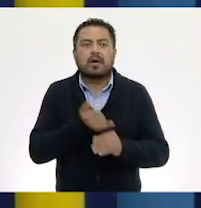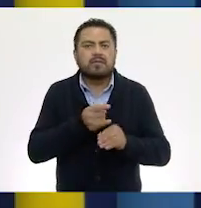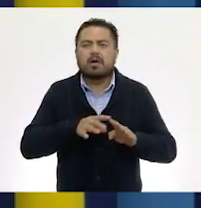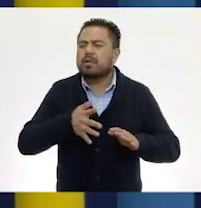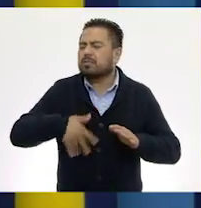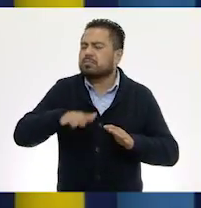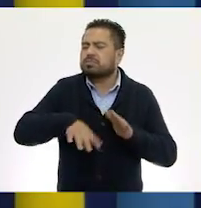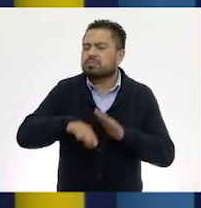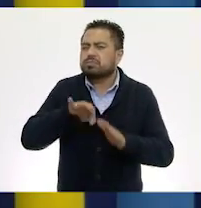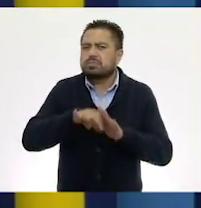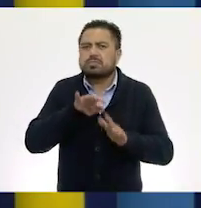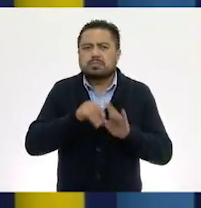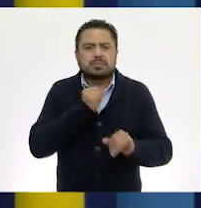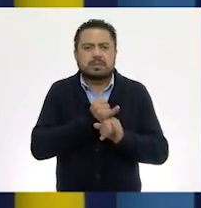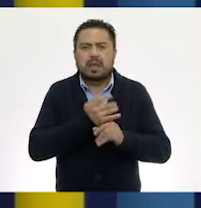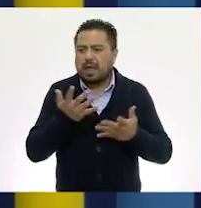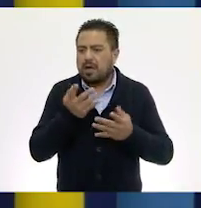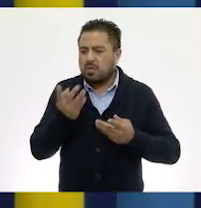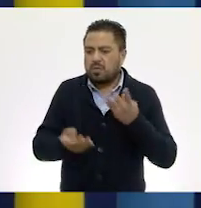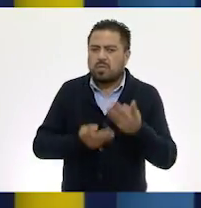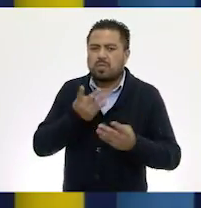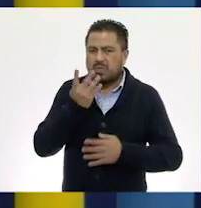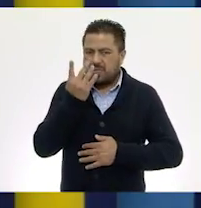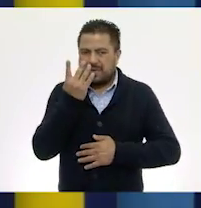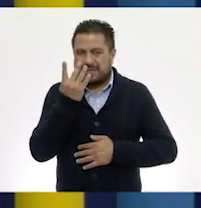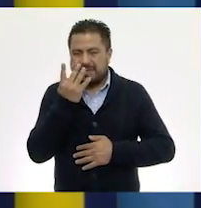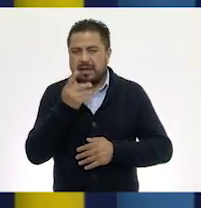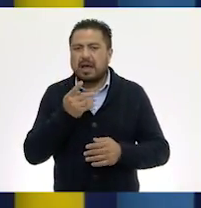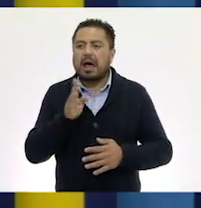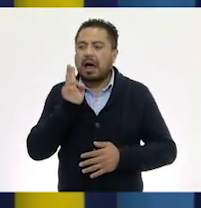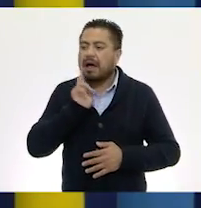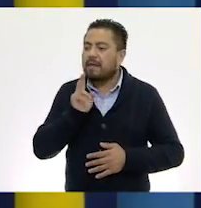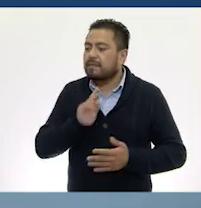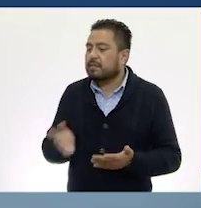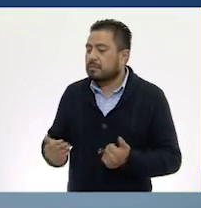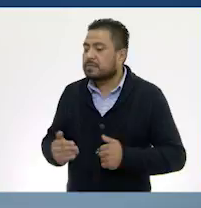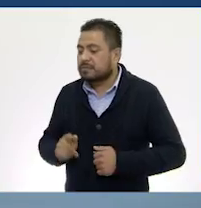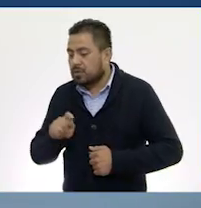internet, me haré estas 4 preguntas. A ver, Tom, ¿cuáles son?